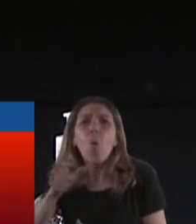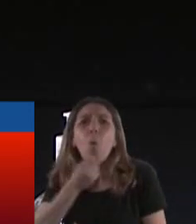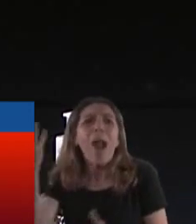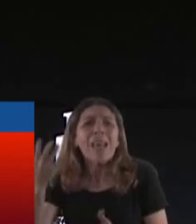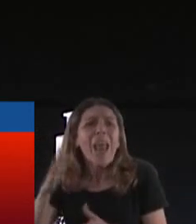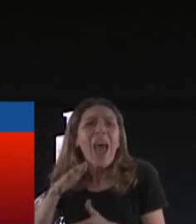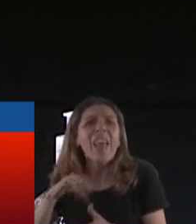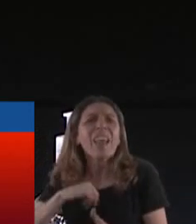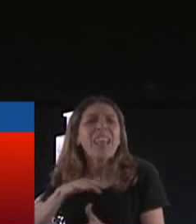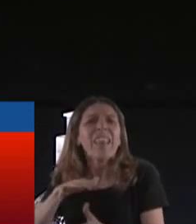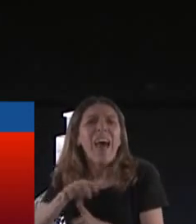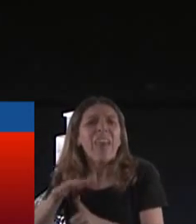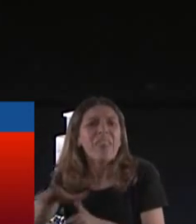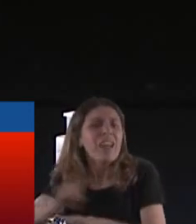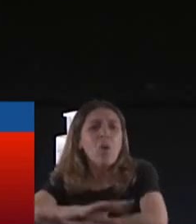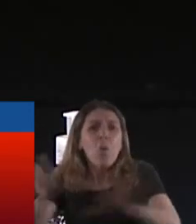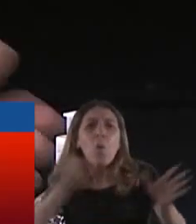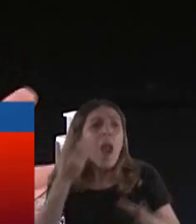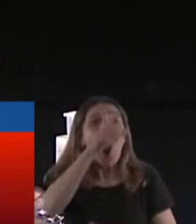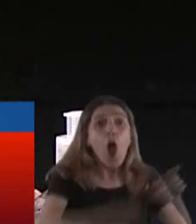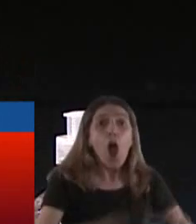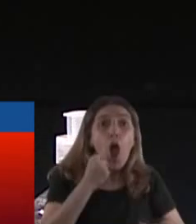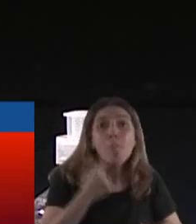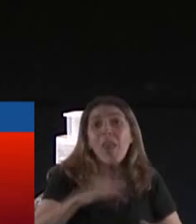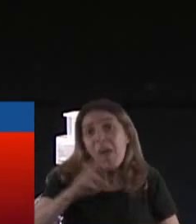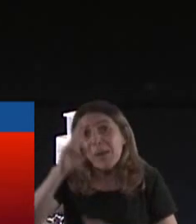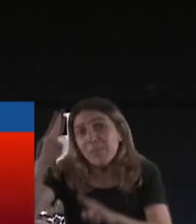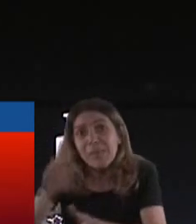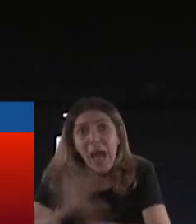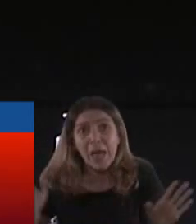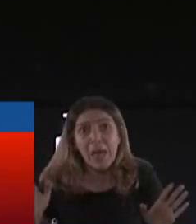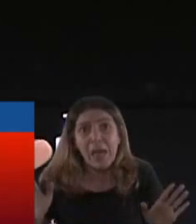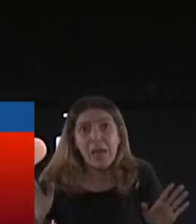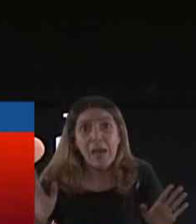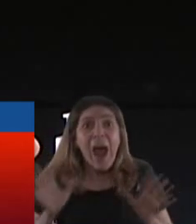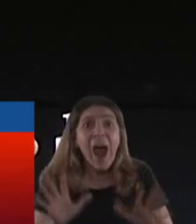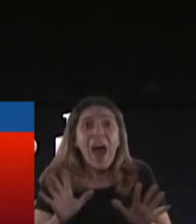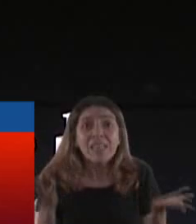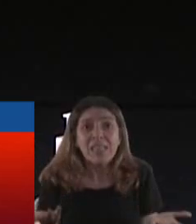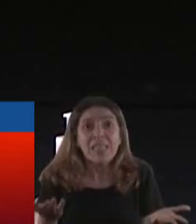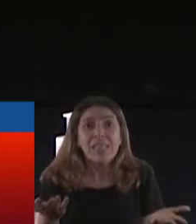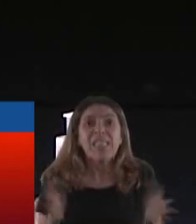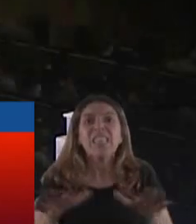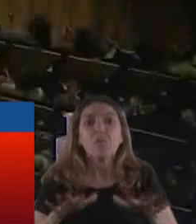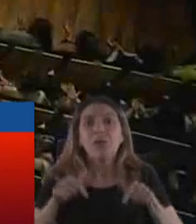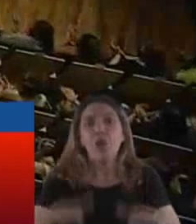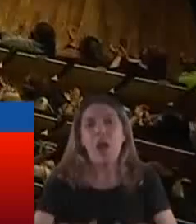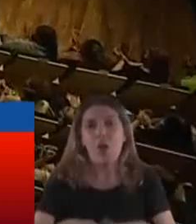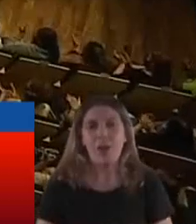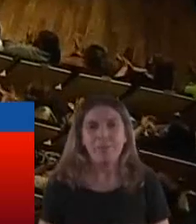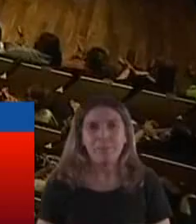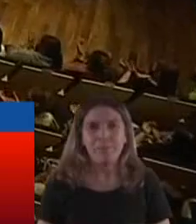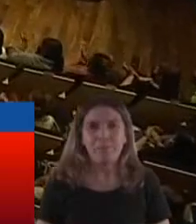sexual y cuáles son los derechos que los hombres deben respetar respecto de los otros. Es eso lo que nos pasa.